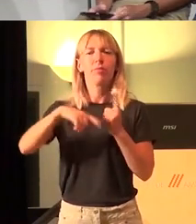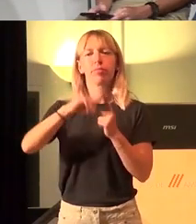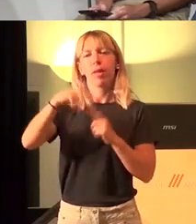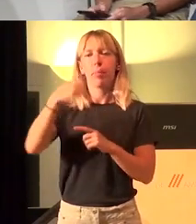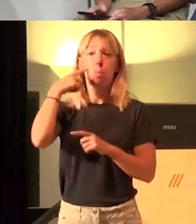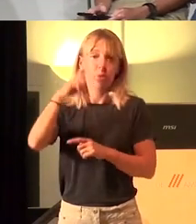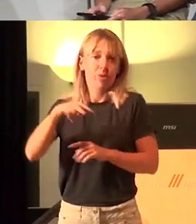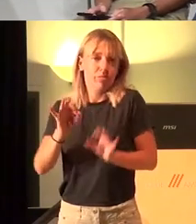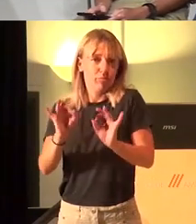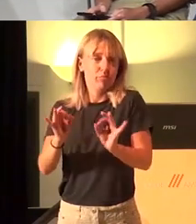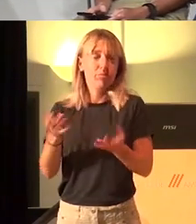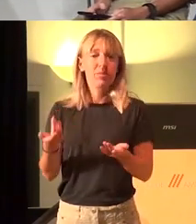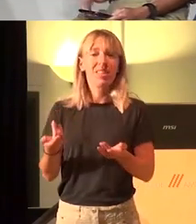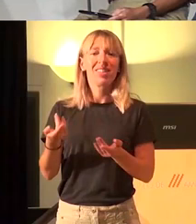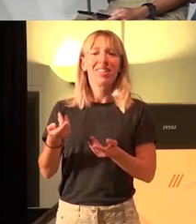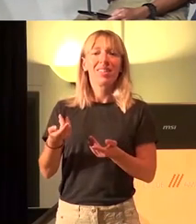museo que sois,